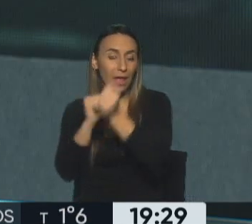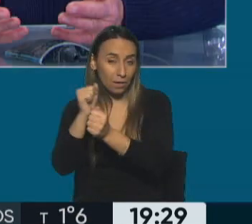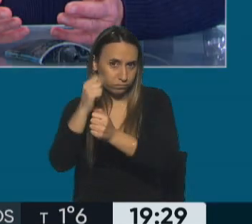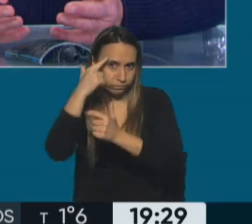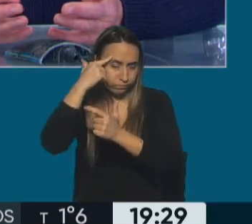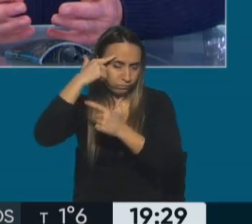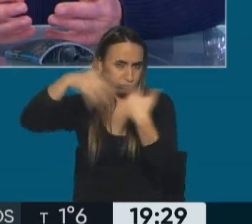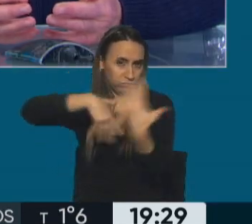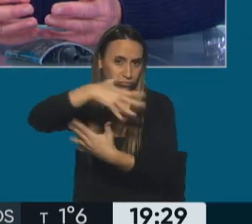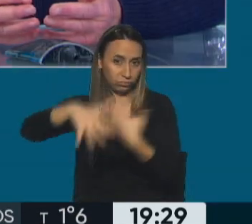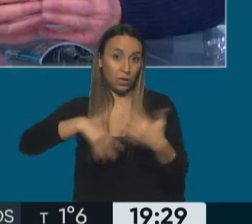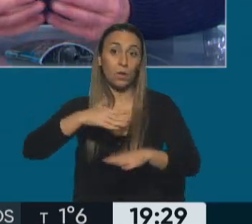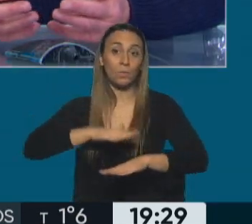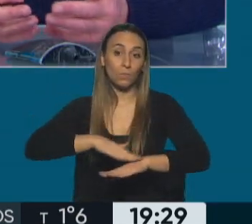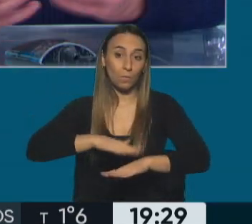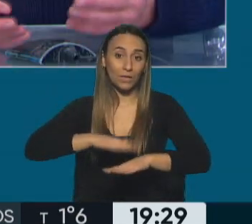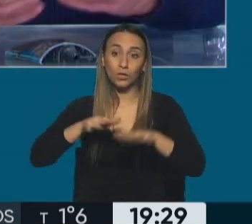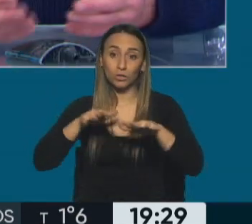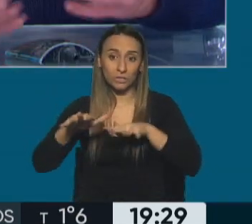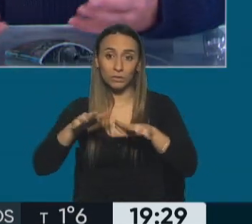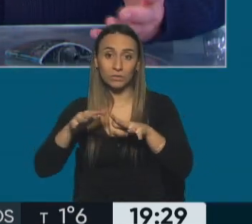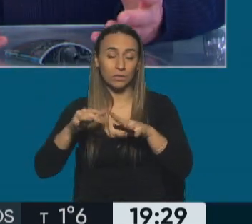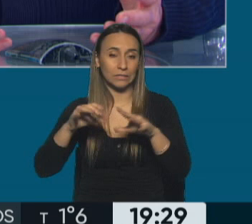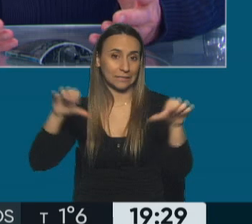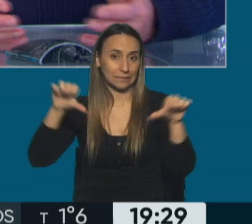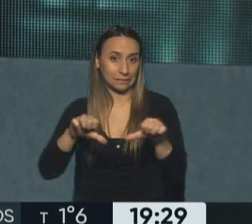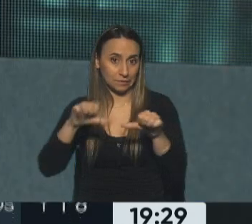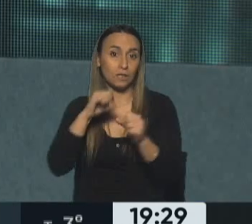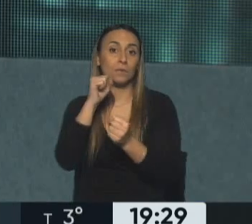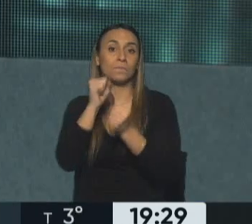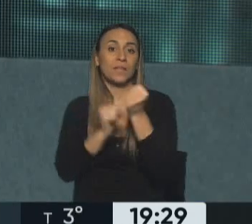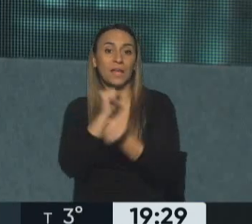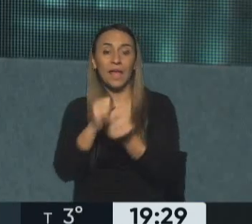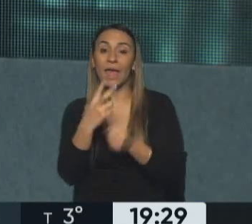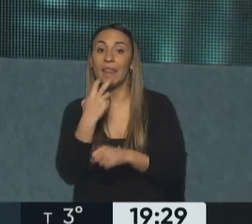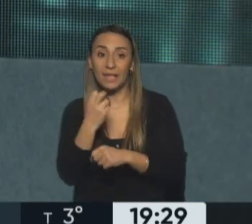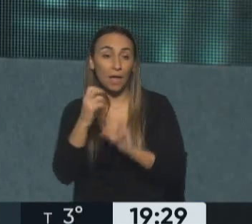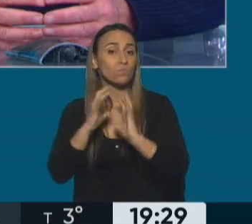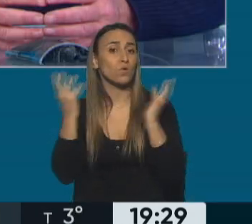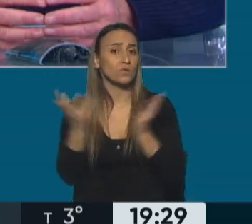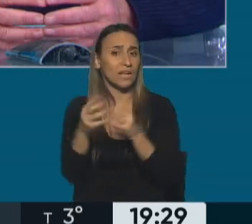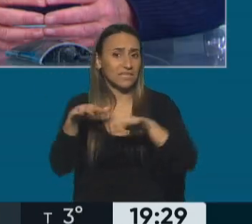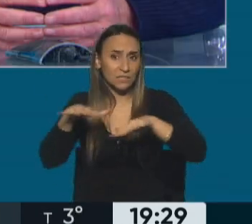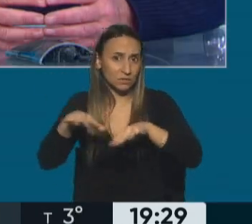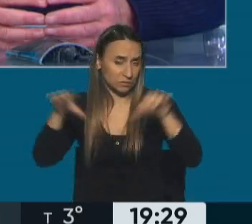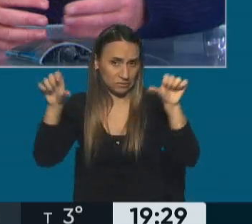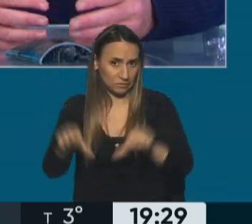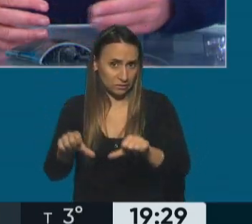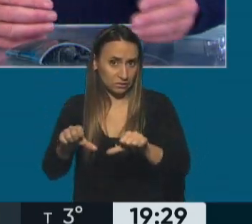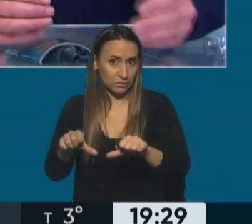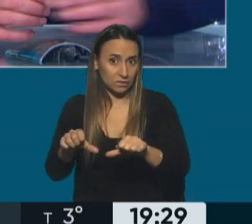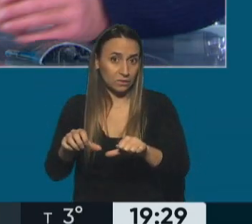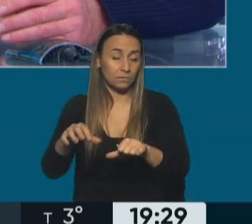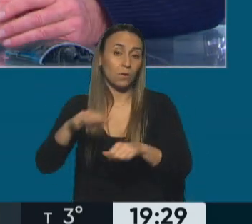Estamos viviendo una situación de crisis energética global, producida, digamos, fundamentalmente por